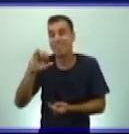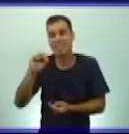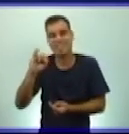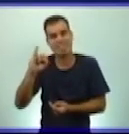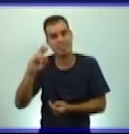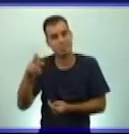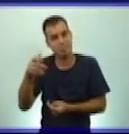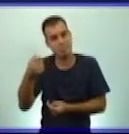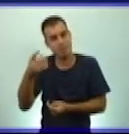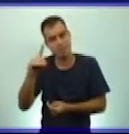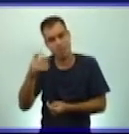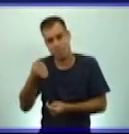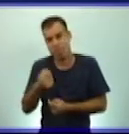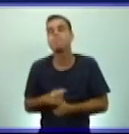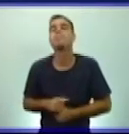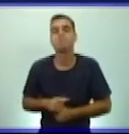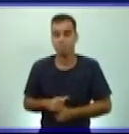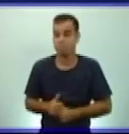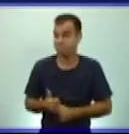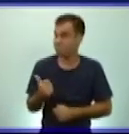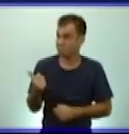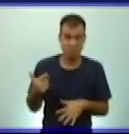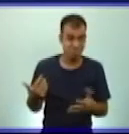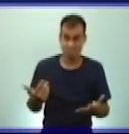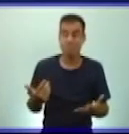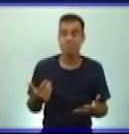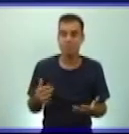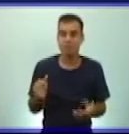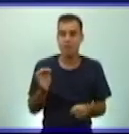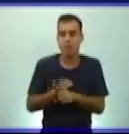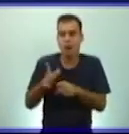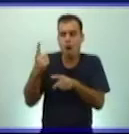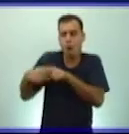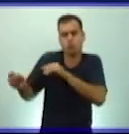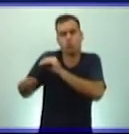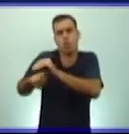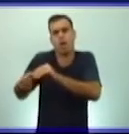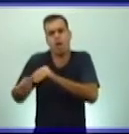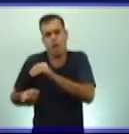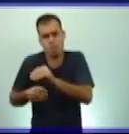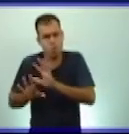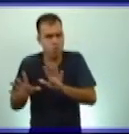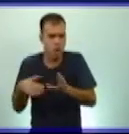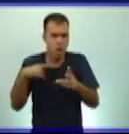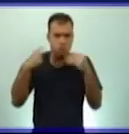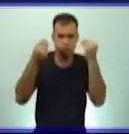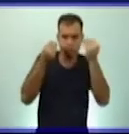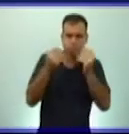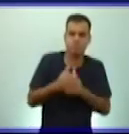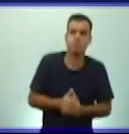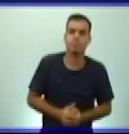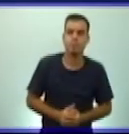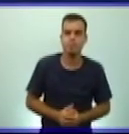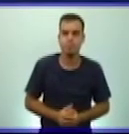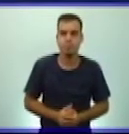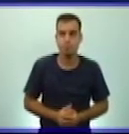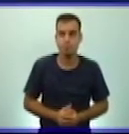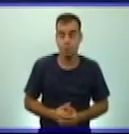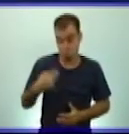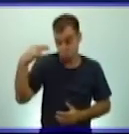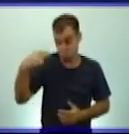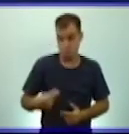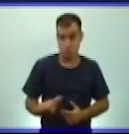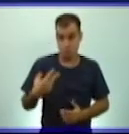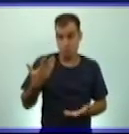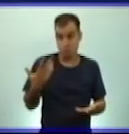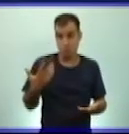disipada, la cual se emplea en producir otros cambios como los que hemos analizado. El cuerpo humano diariamente